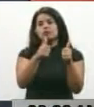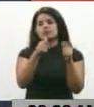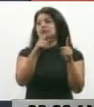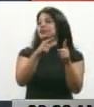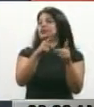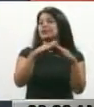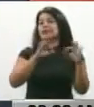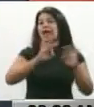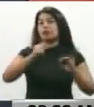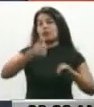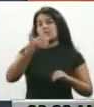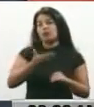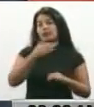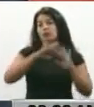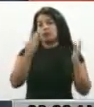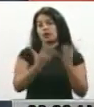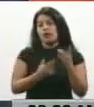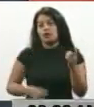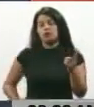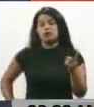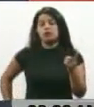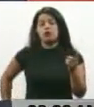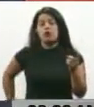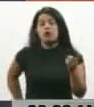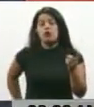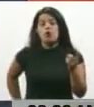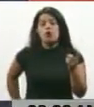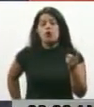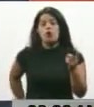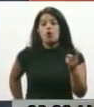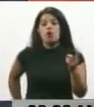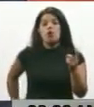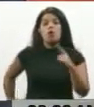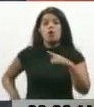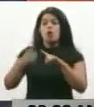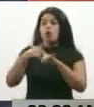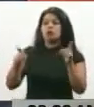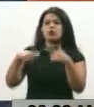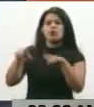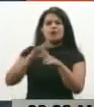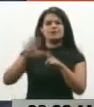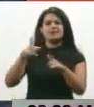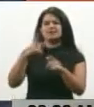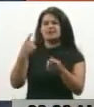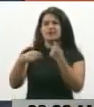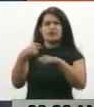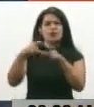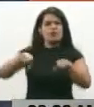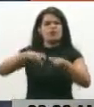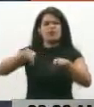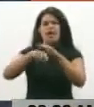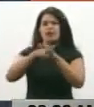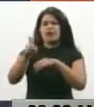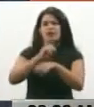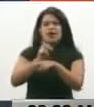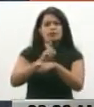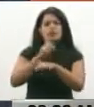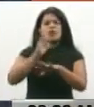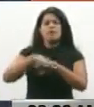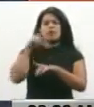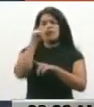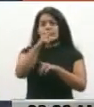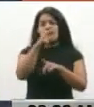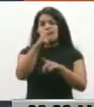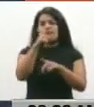teatros más importantes del mundo. El teatro se llenó, se vendieron las entradas casi que 2 semanas antes, y tenía mucho miedo porque era un teatro,